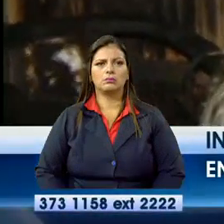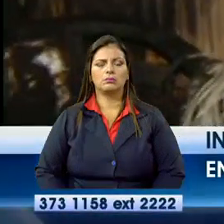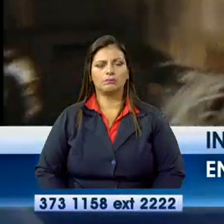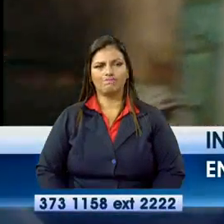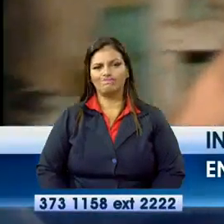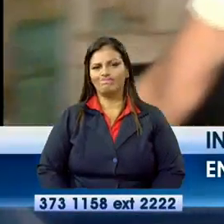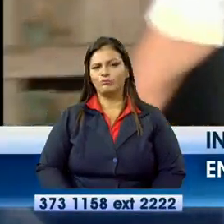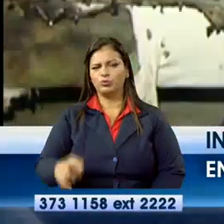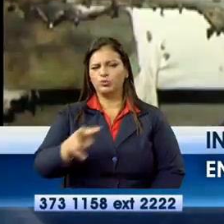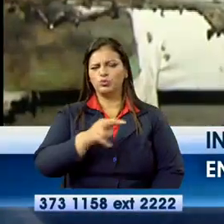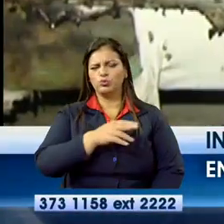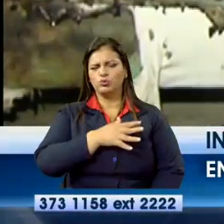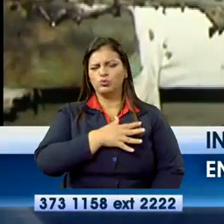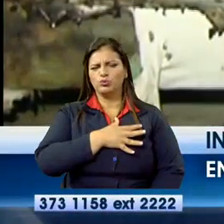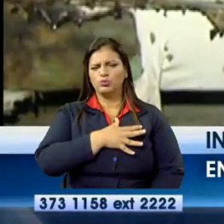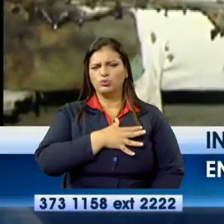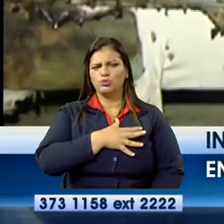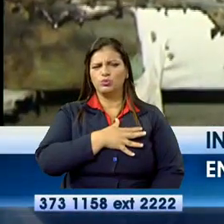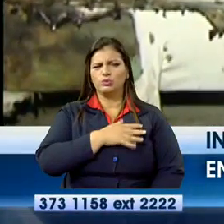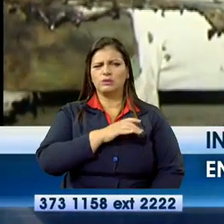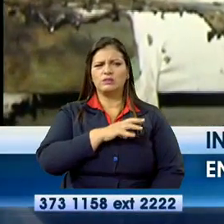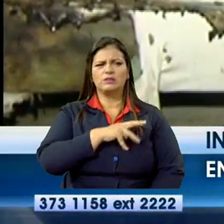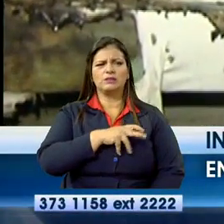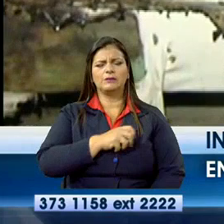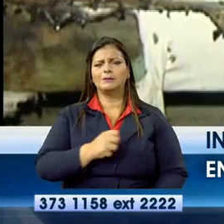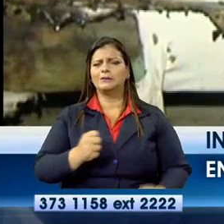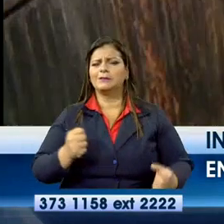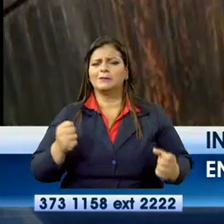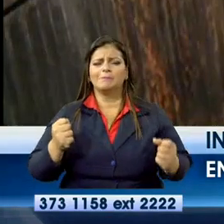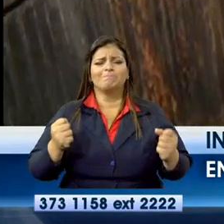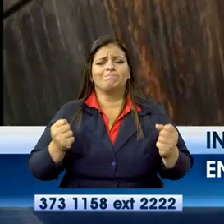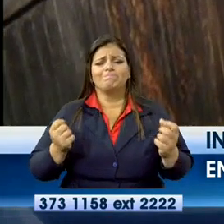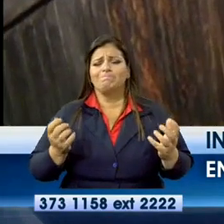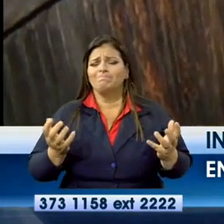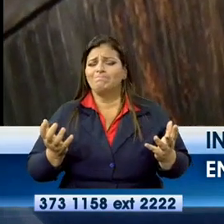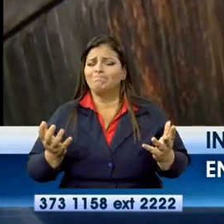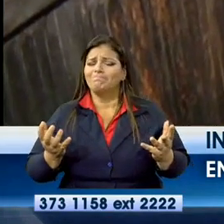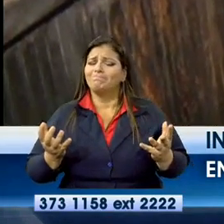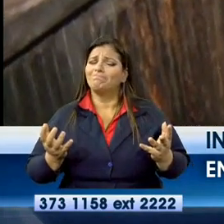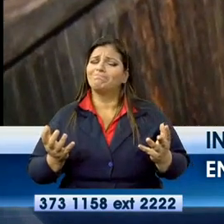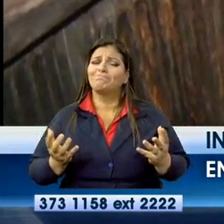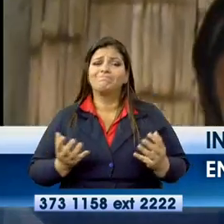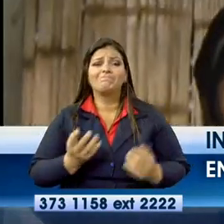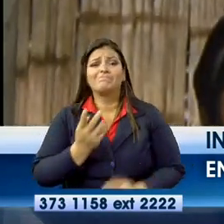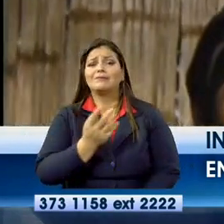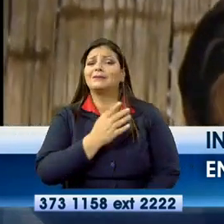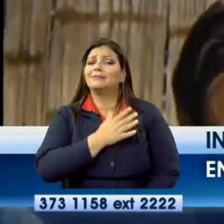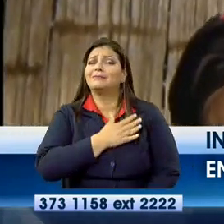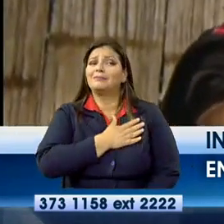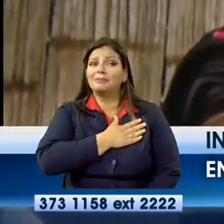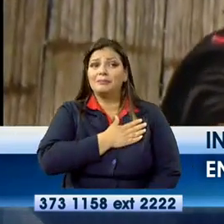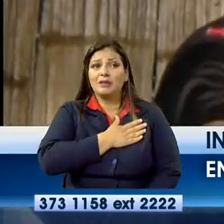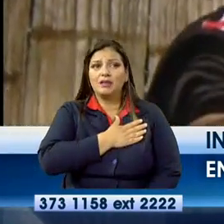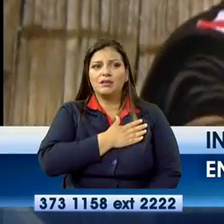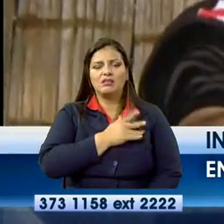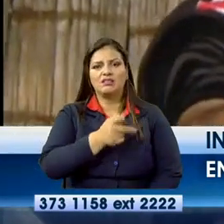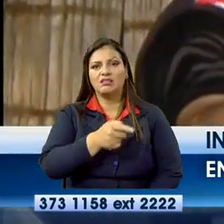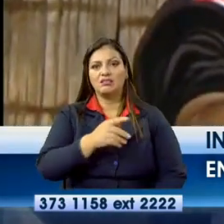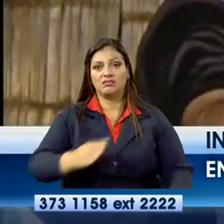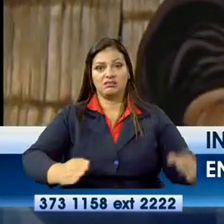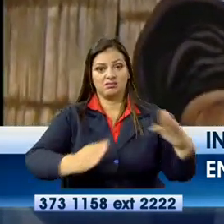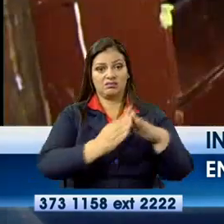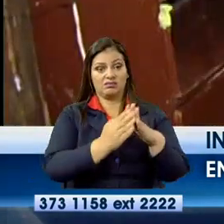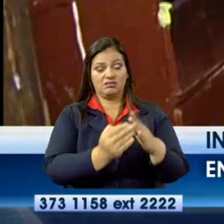Un sentimiento de tristeza mezclado con impotencia era lo que manifestaban sentir los habitantes de este lugar, que caminando por su